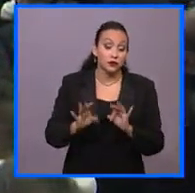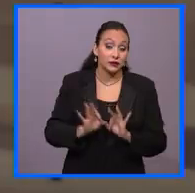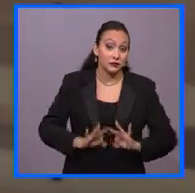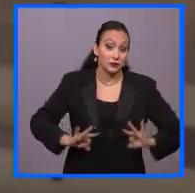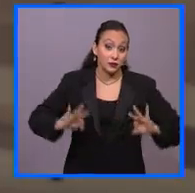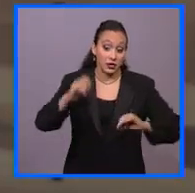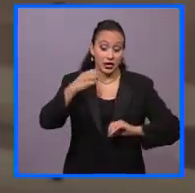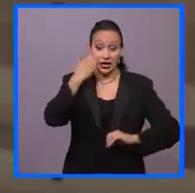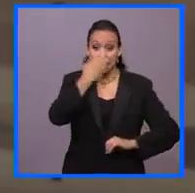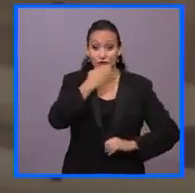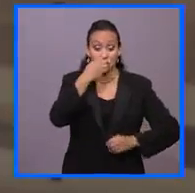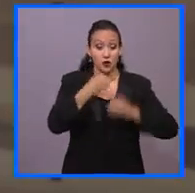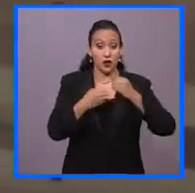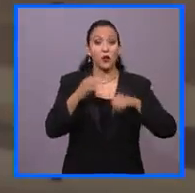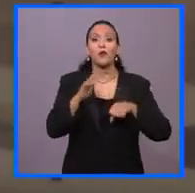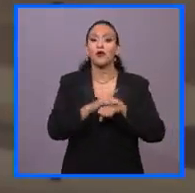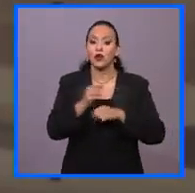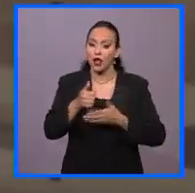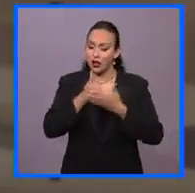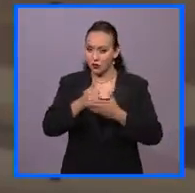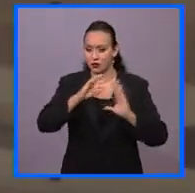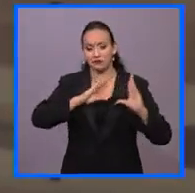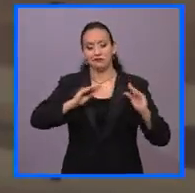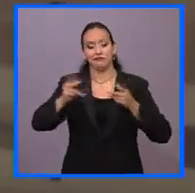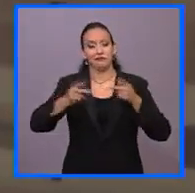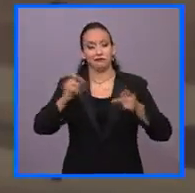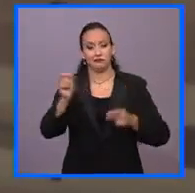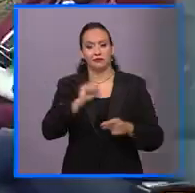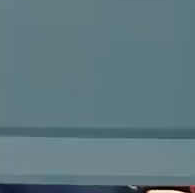faro en momentos turbulentos y de cambio.